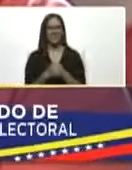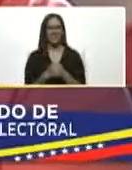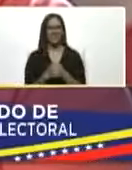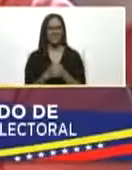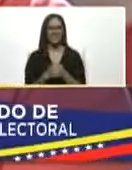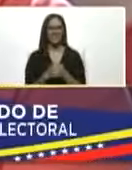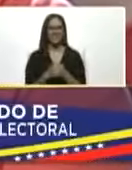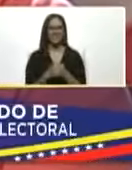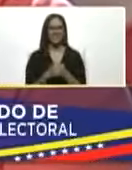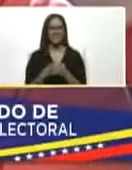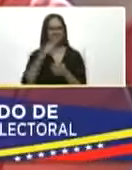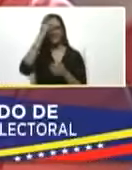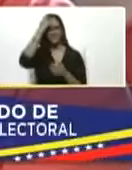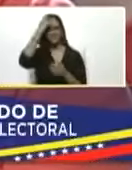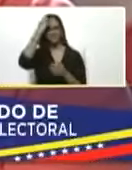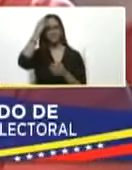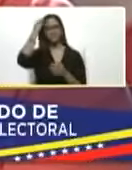también.